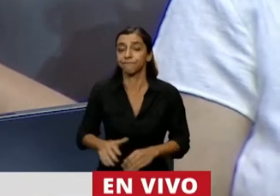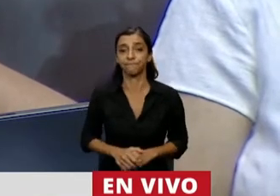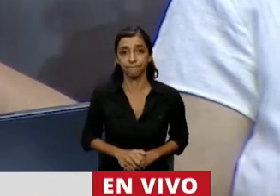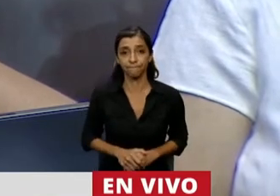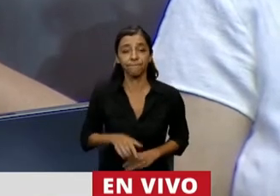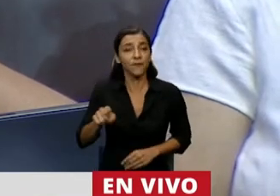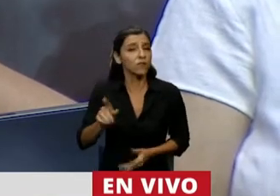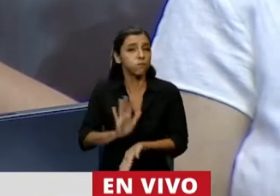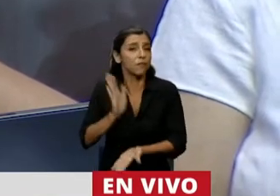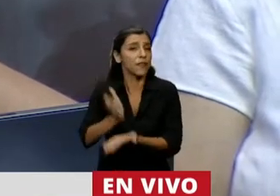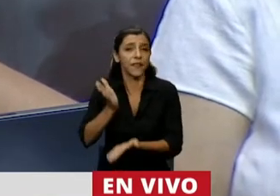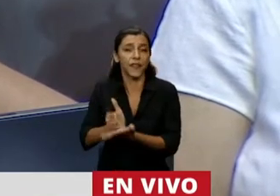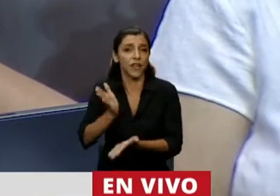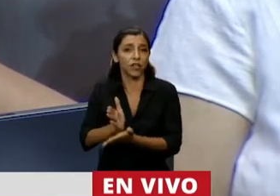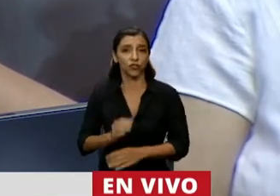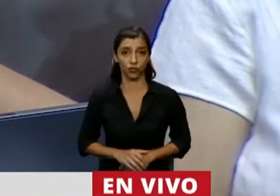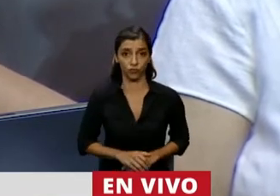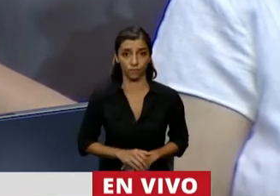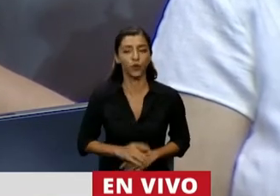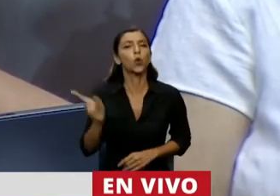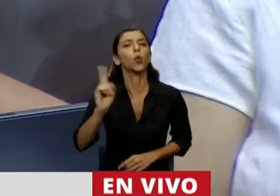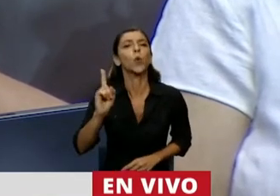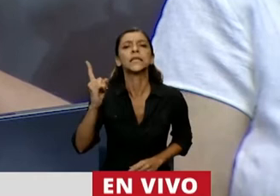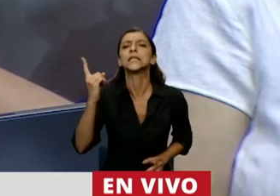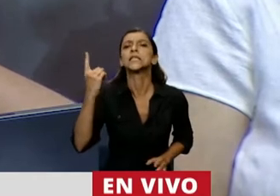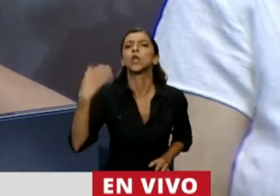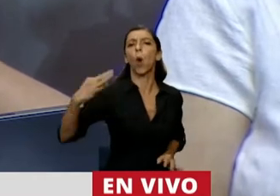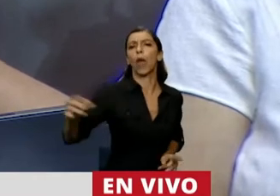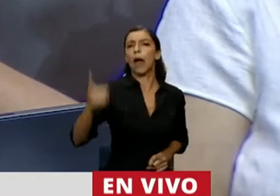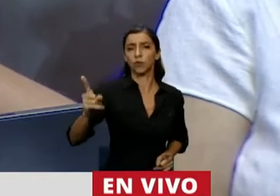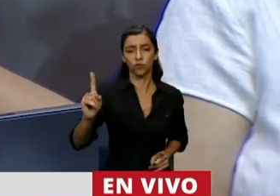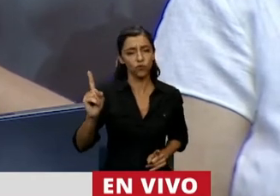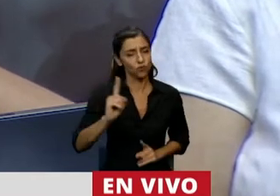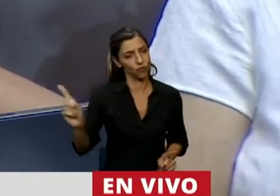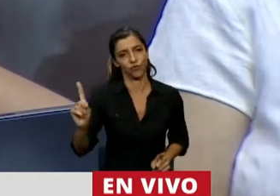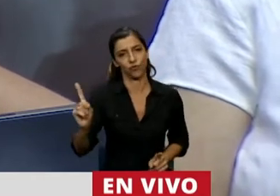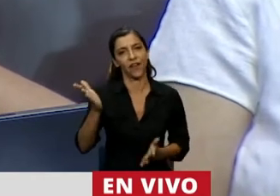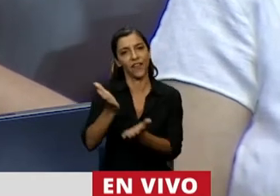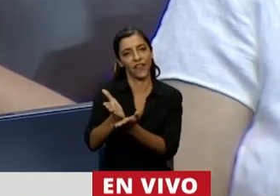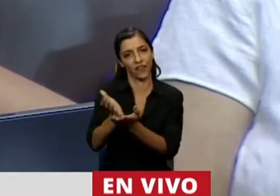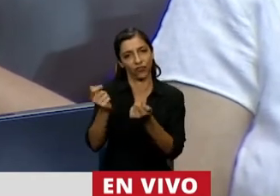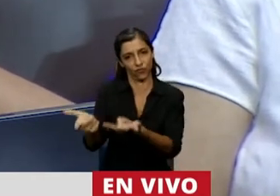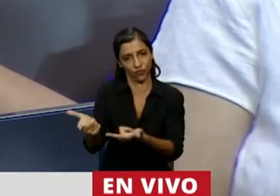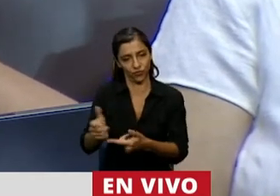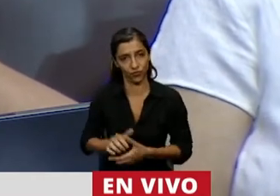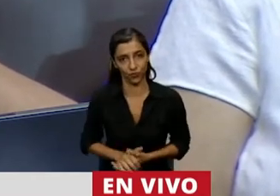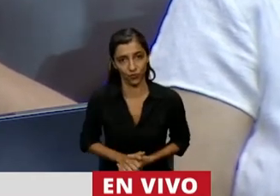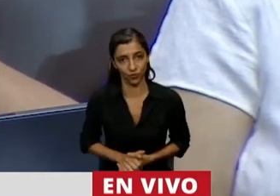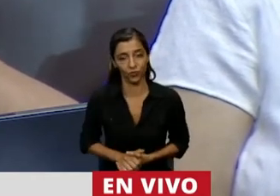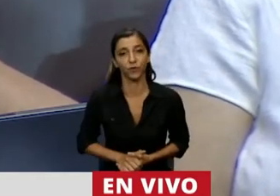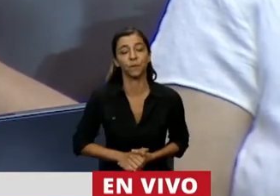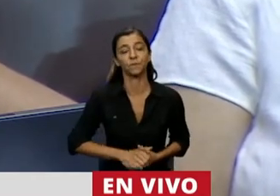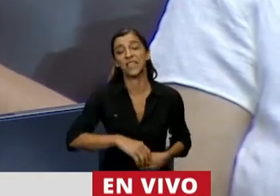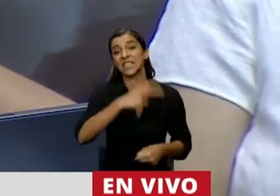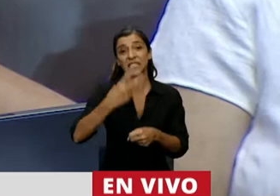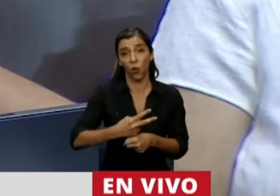hablando de un derecho, no de una obligación. Y en segundo lugar, tampoco estamos discutiendo